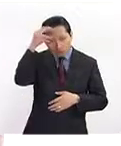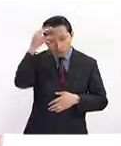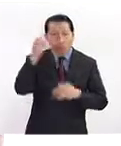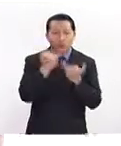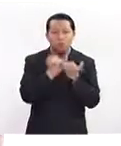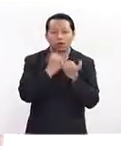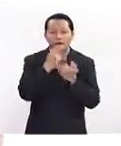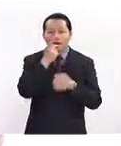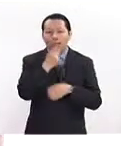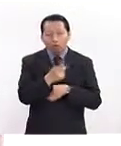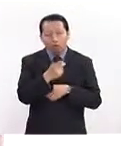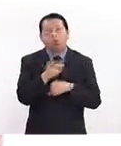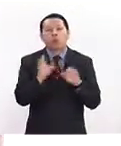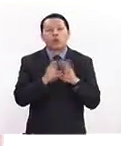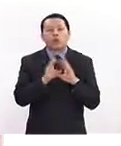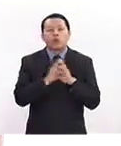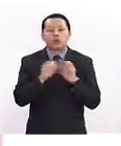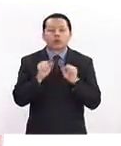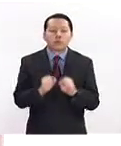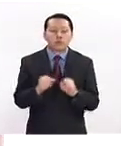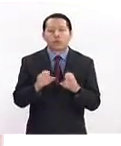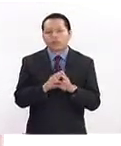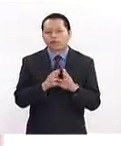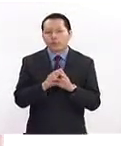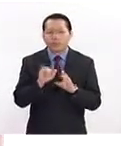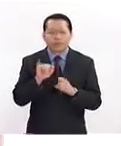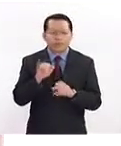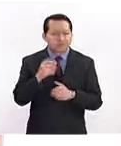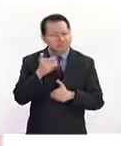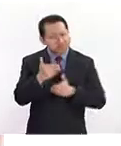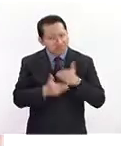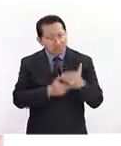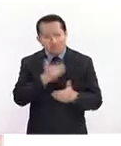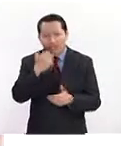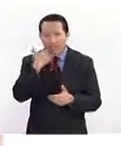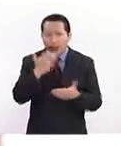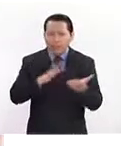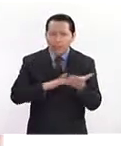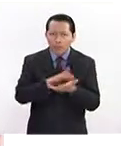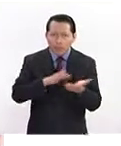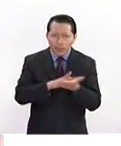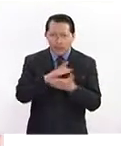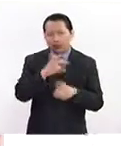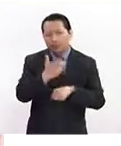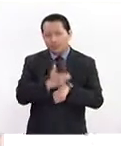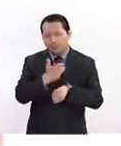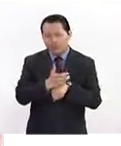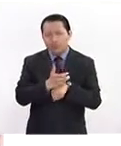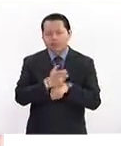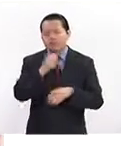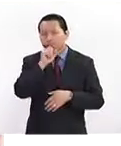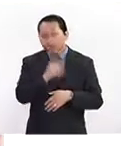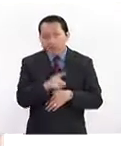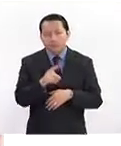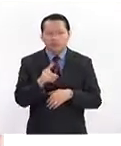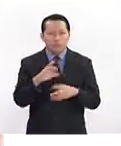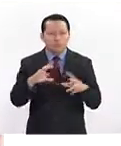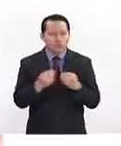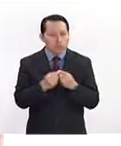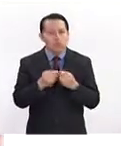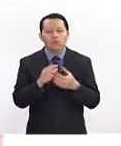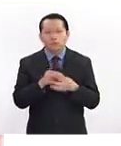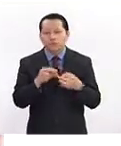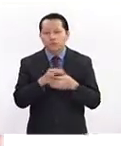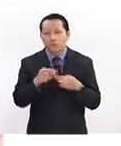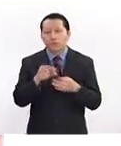le aseguró que pues él estaba en la mejor disposición de cooperar con Estados Unidos. El mensaje conjunto que dieron